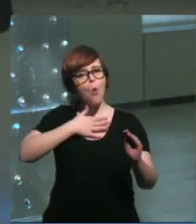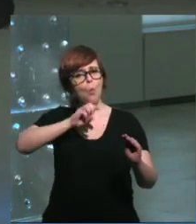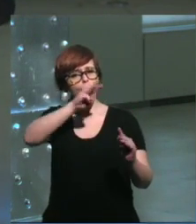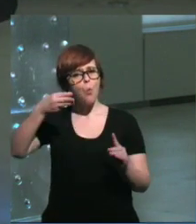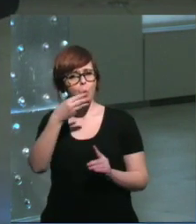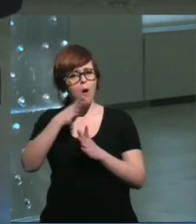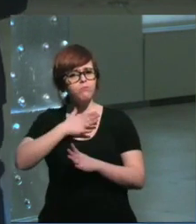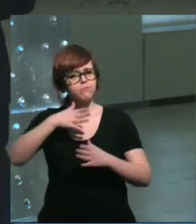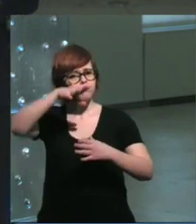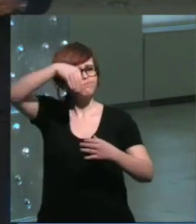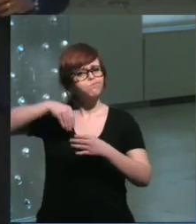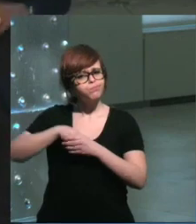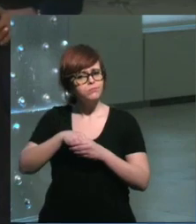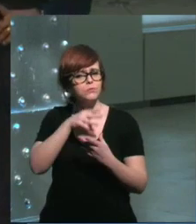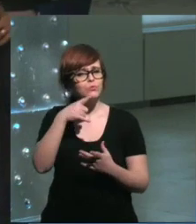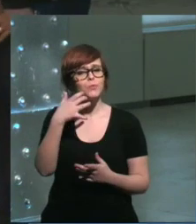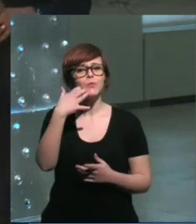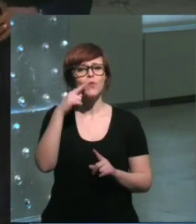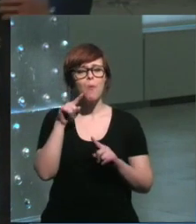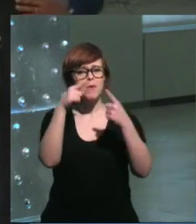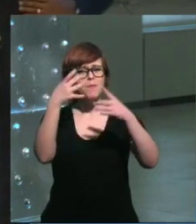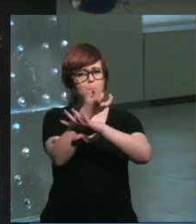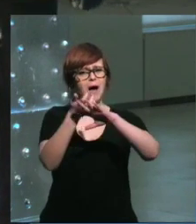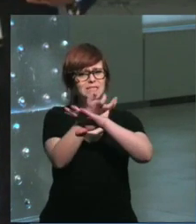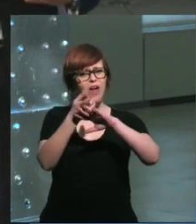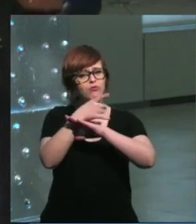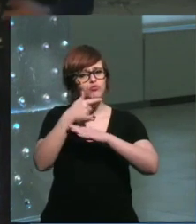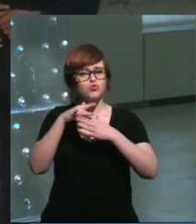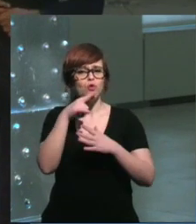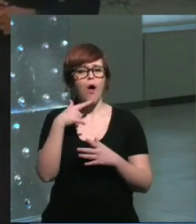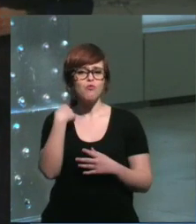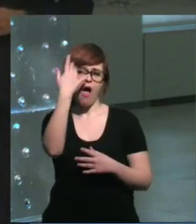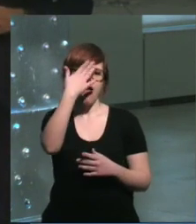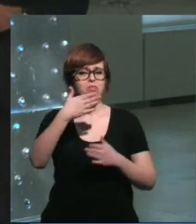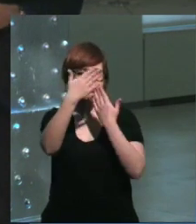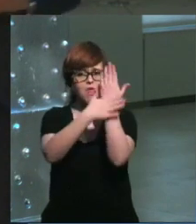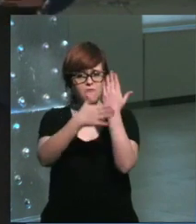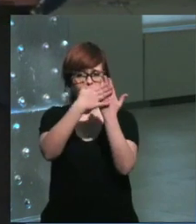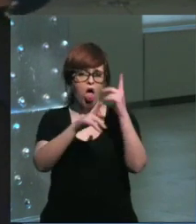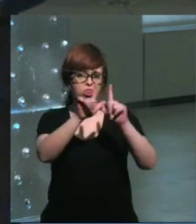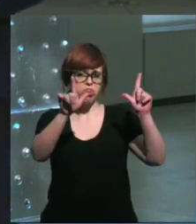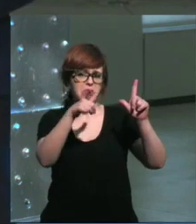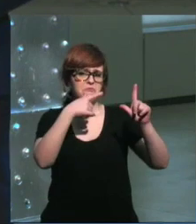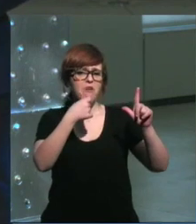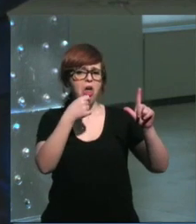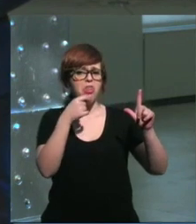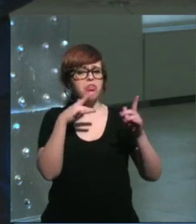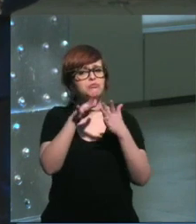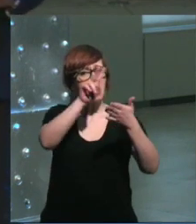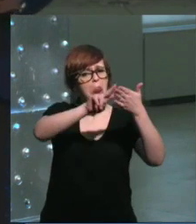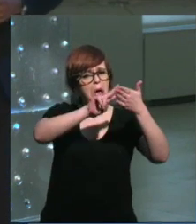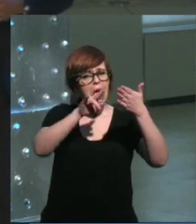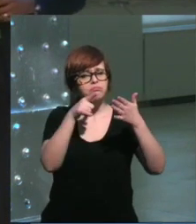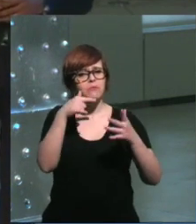me explico. En primer lugar, una base de datos, o la interfase por lo menos, era fácil de leer,